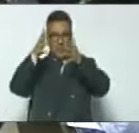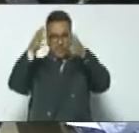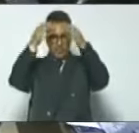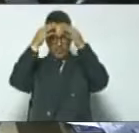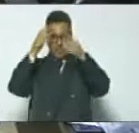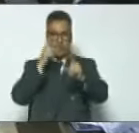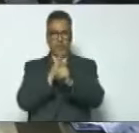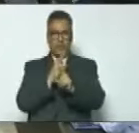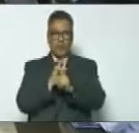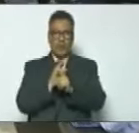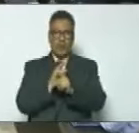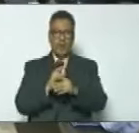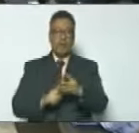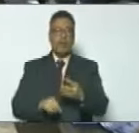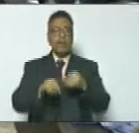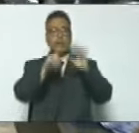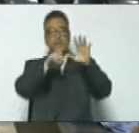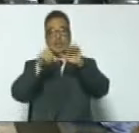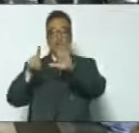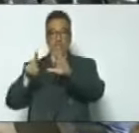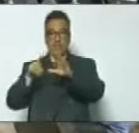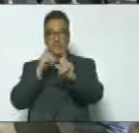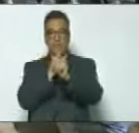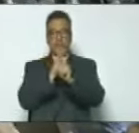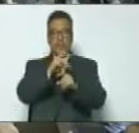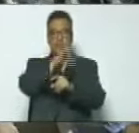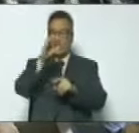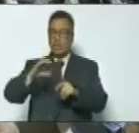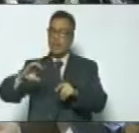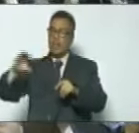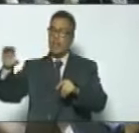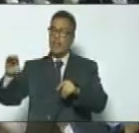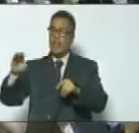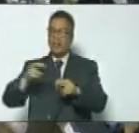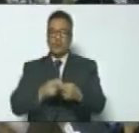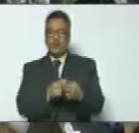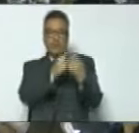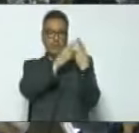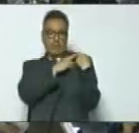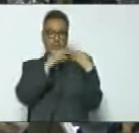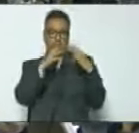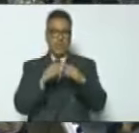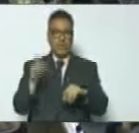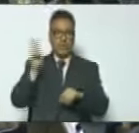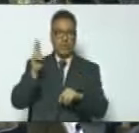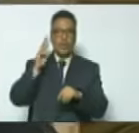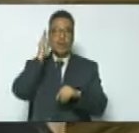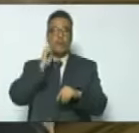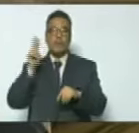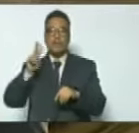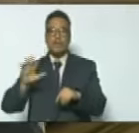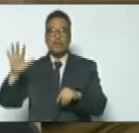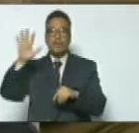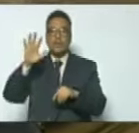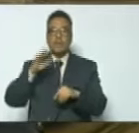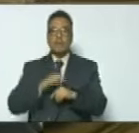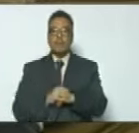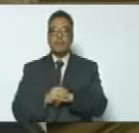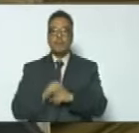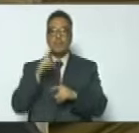campeones en la edición número 66 de la Serie del Caribe en representación de la República Bolivariana de